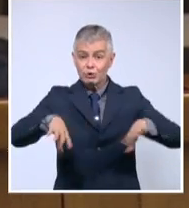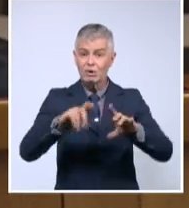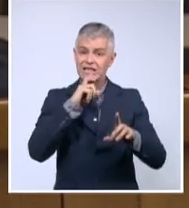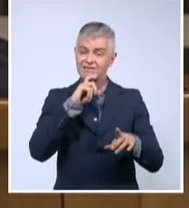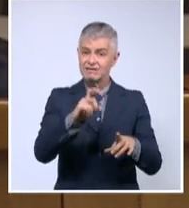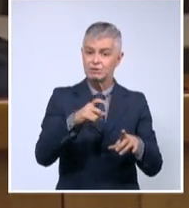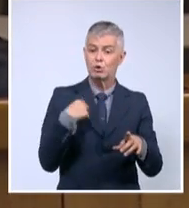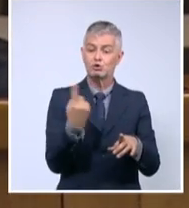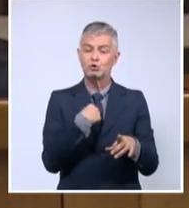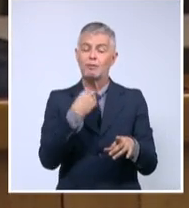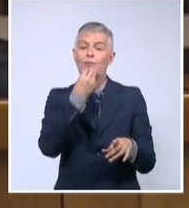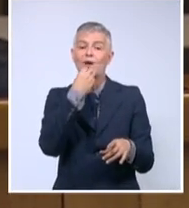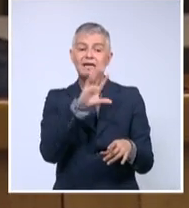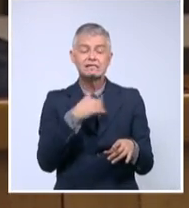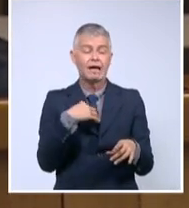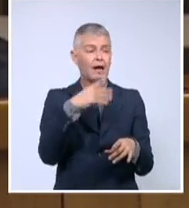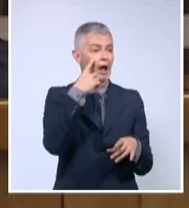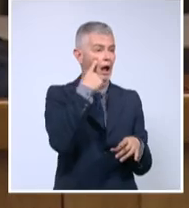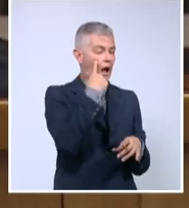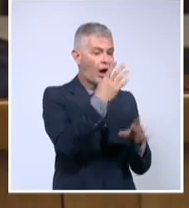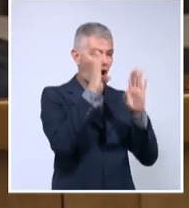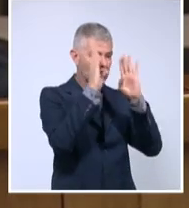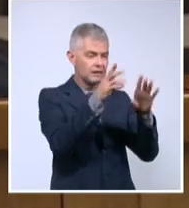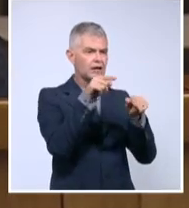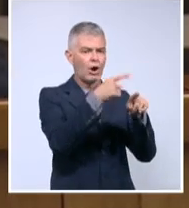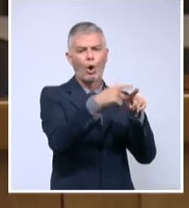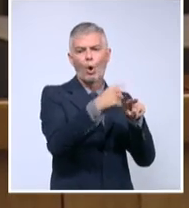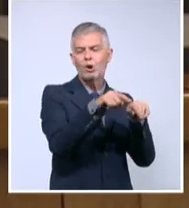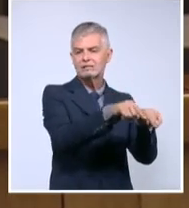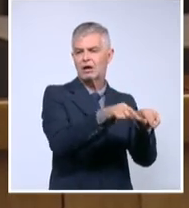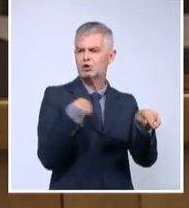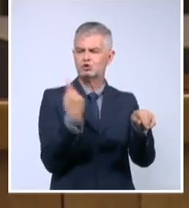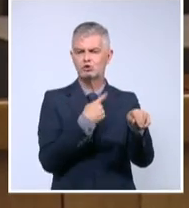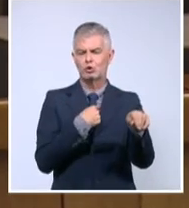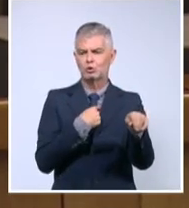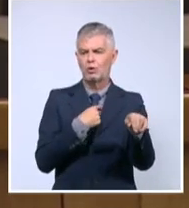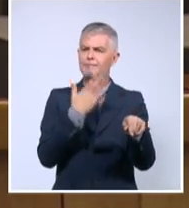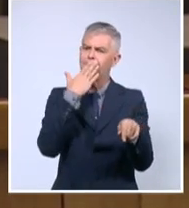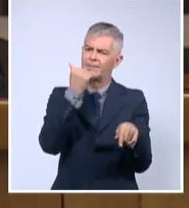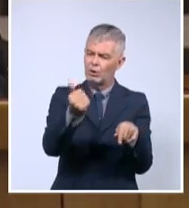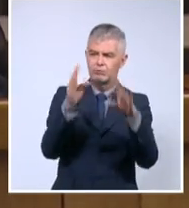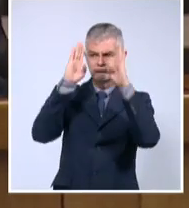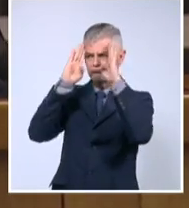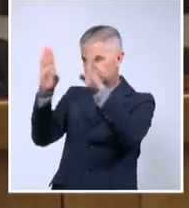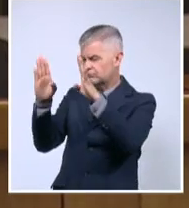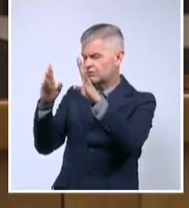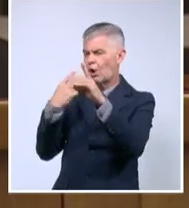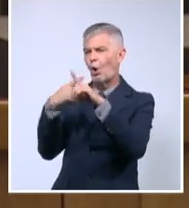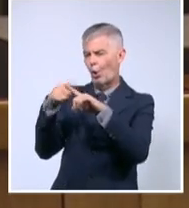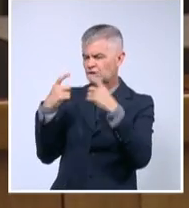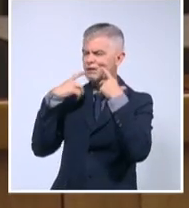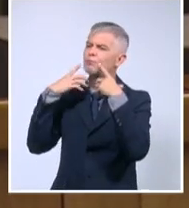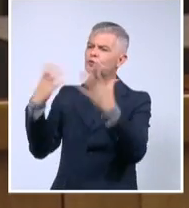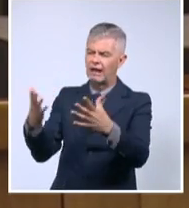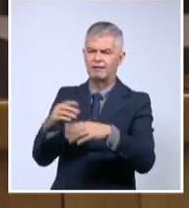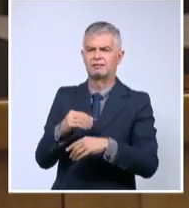de desviar la atención de los asuntos en los que le va la vida a la nación para movernos al compás de los que quieren